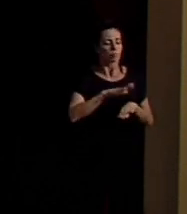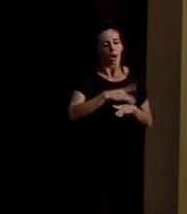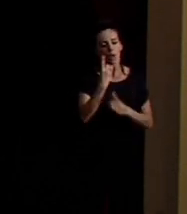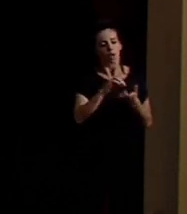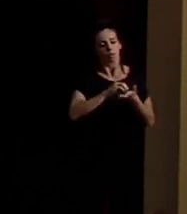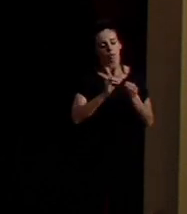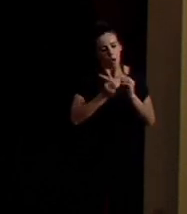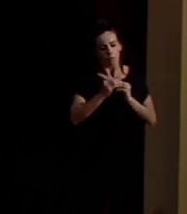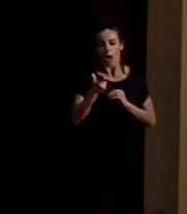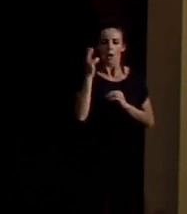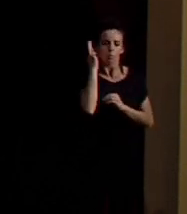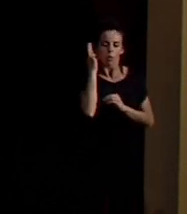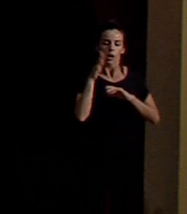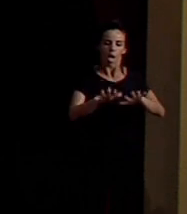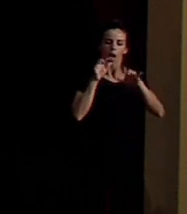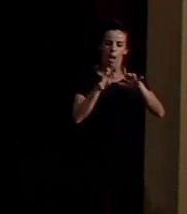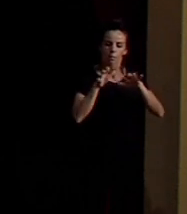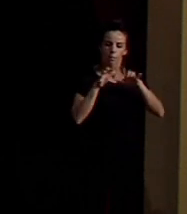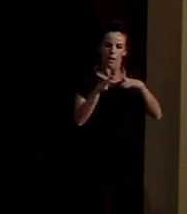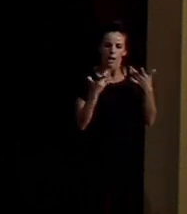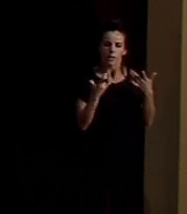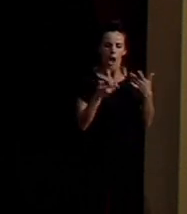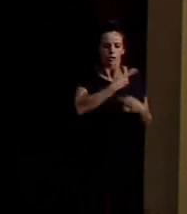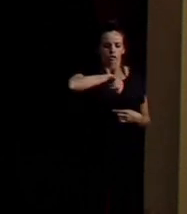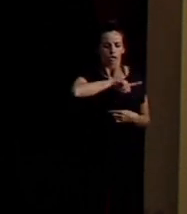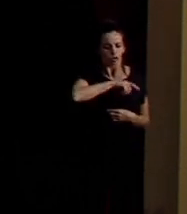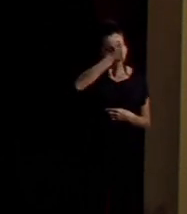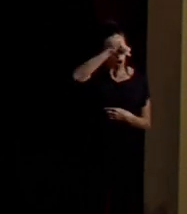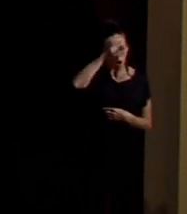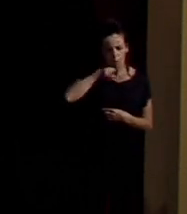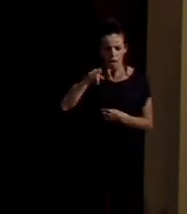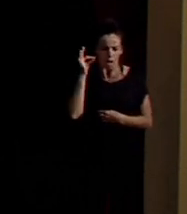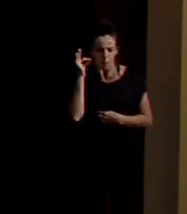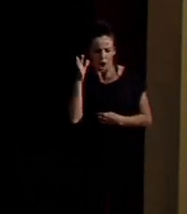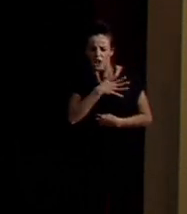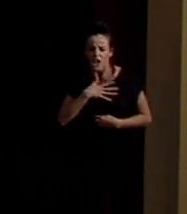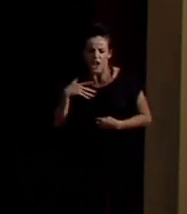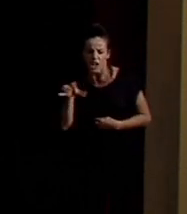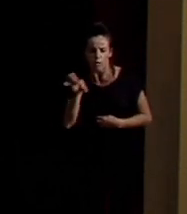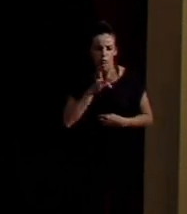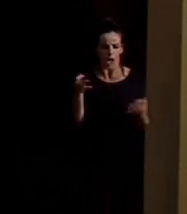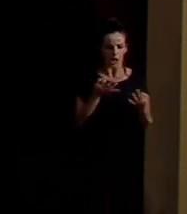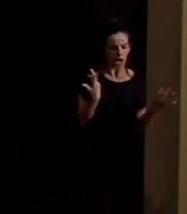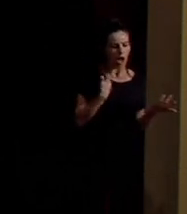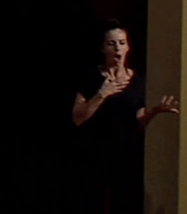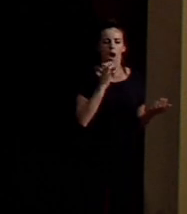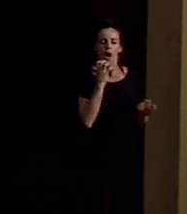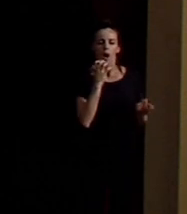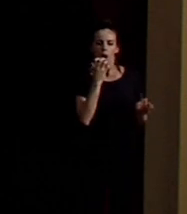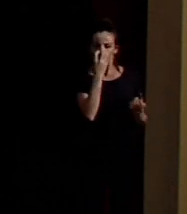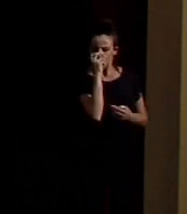también las chicas aprendan lo que se espera de ellas, ¿no? Esa idea que también se comentaba antes de decir, bueno, la curiosidad de ver qué es lo